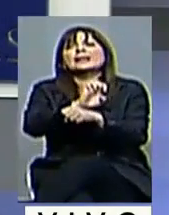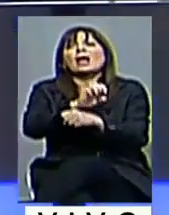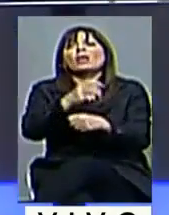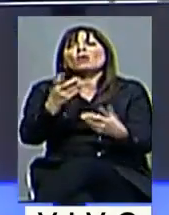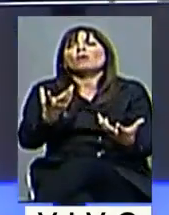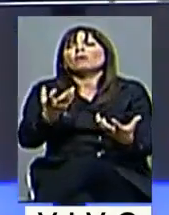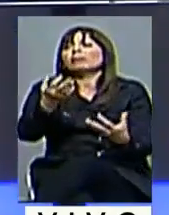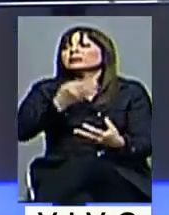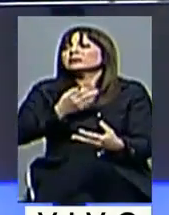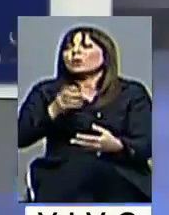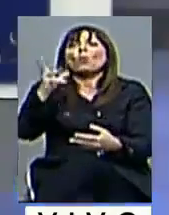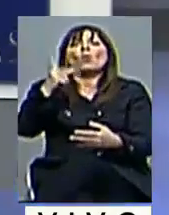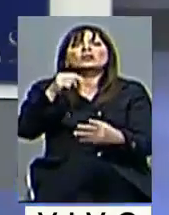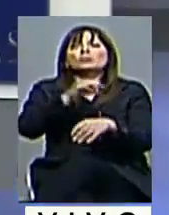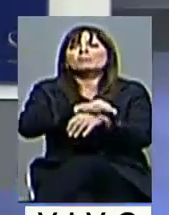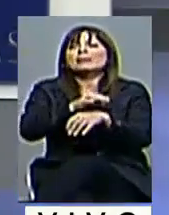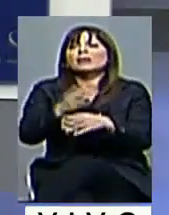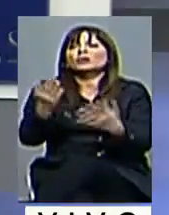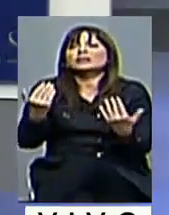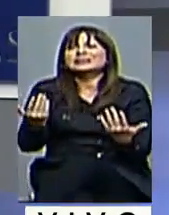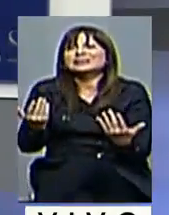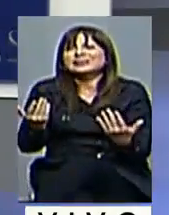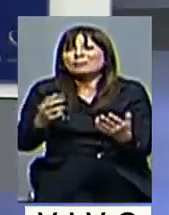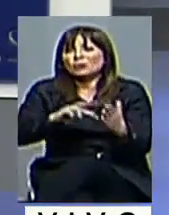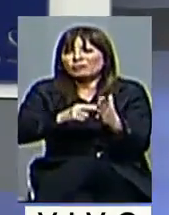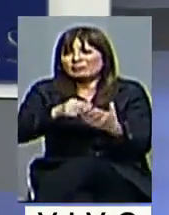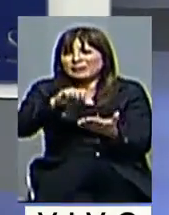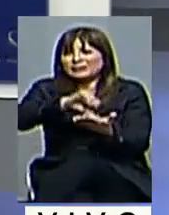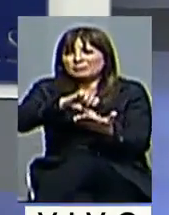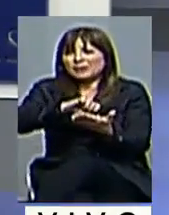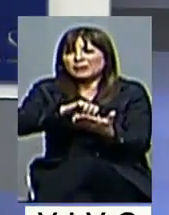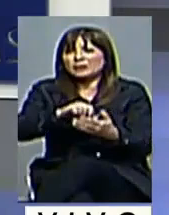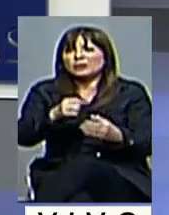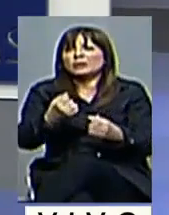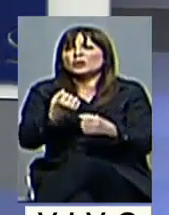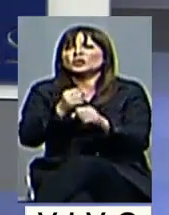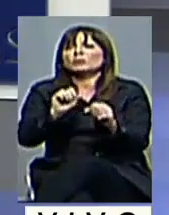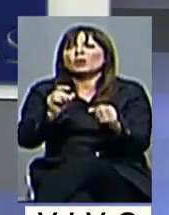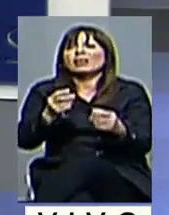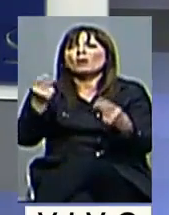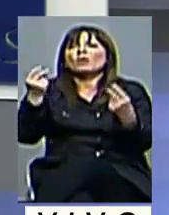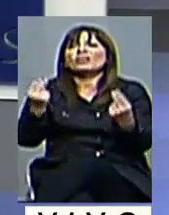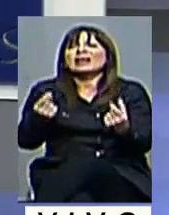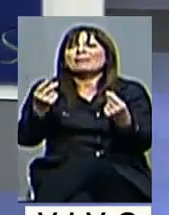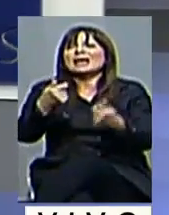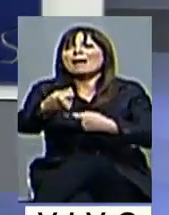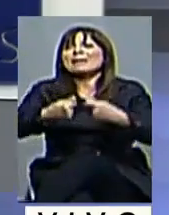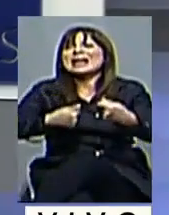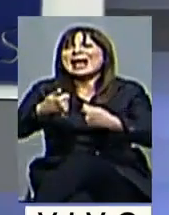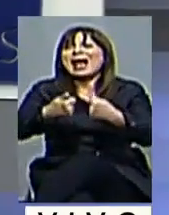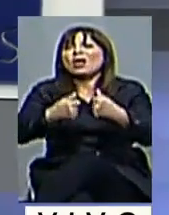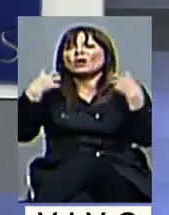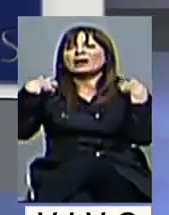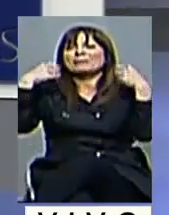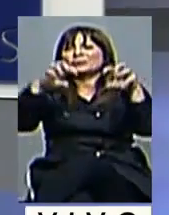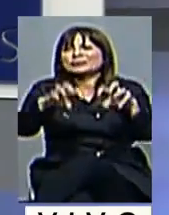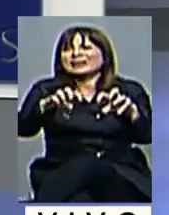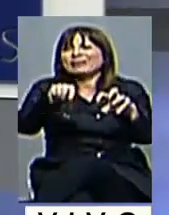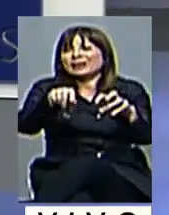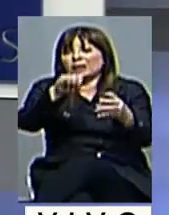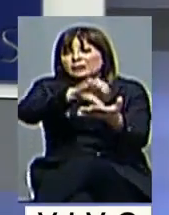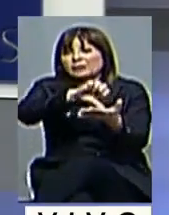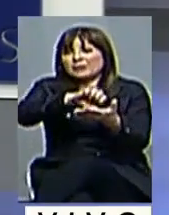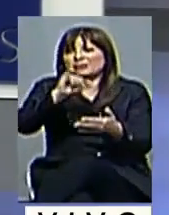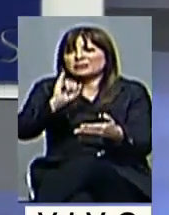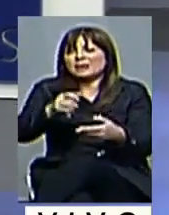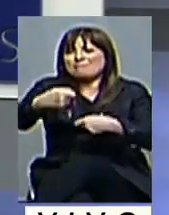médicos necesita. Pero el problema en este país es que tampoco se le puede dejar esa dinámica solo al mercado. Entonces, en este país sí, el